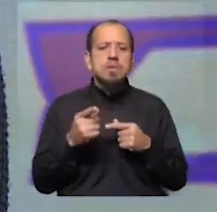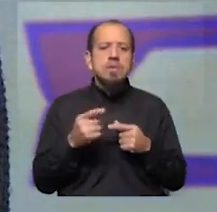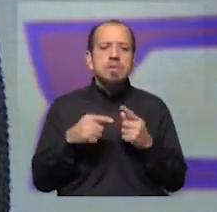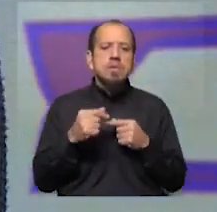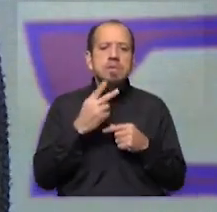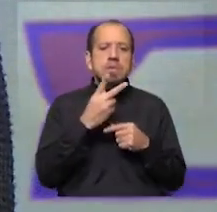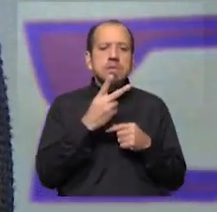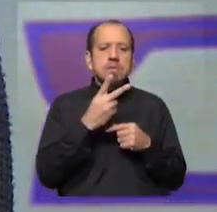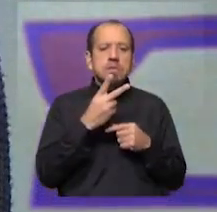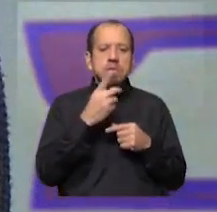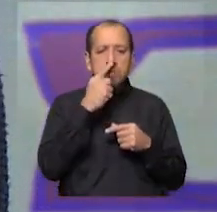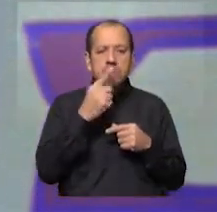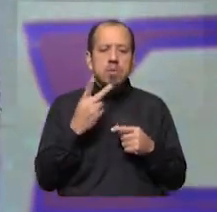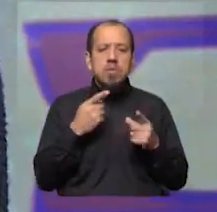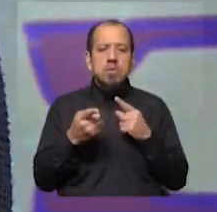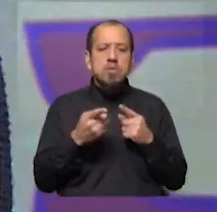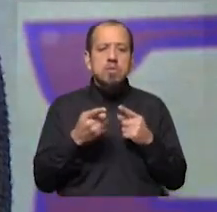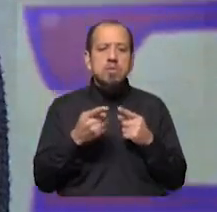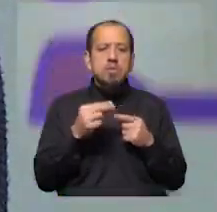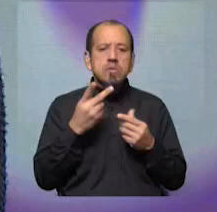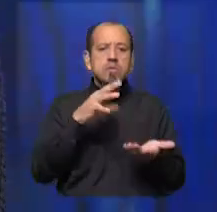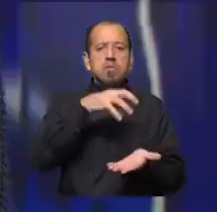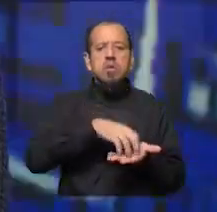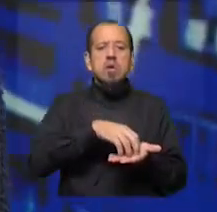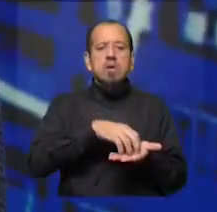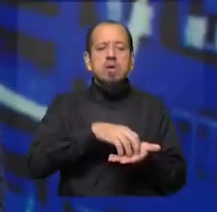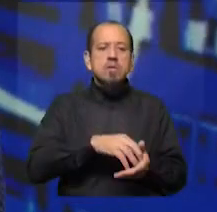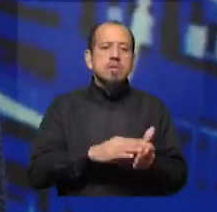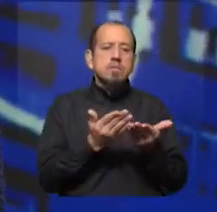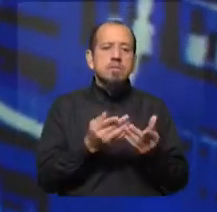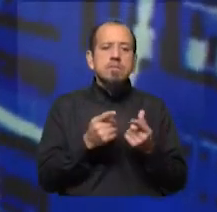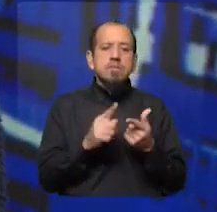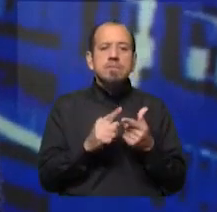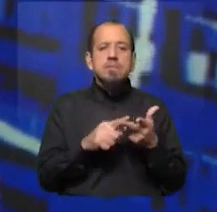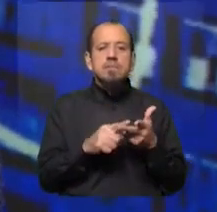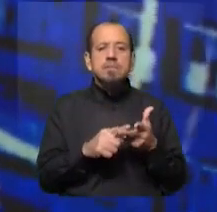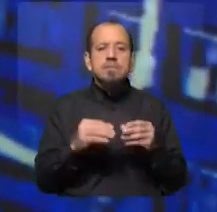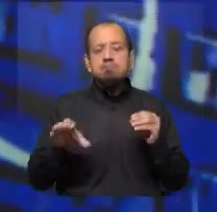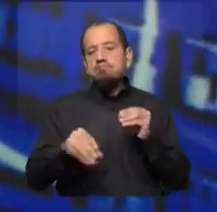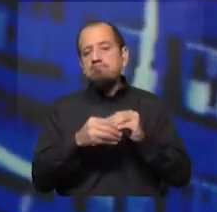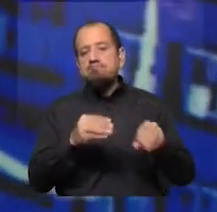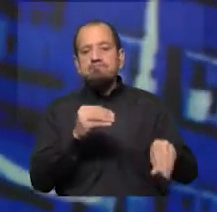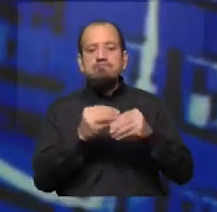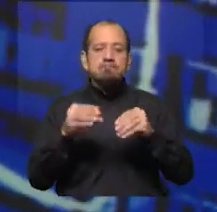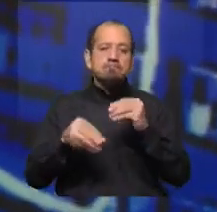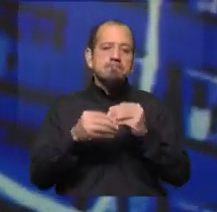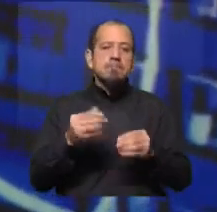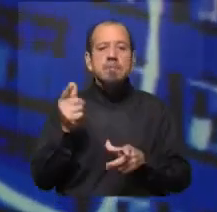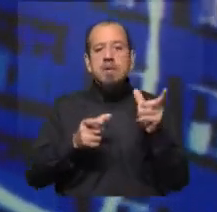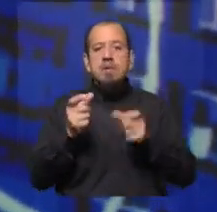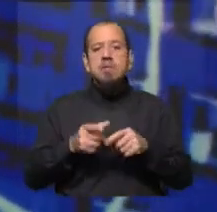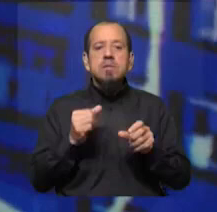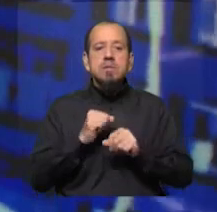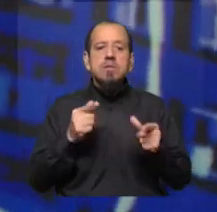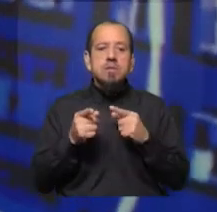habían en 2002 que era tipo un local de dos locales de historieta un par de publicaciones y sumamos gente que nos parecía que podía